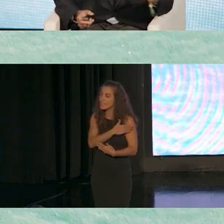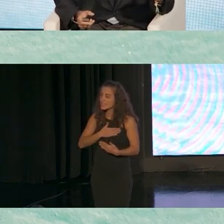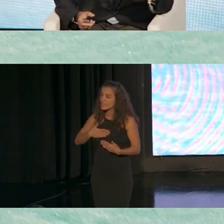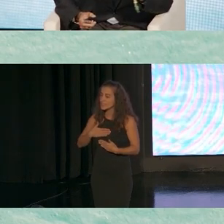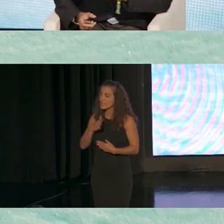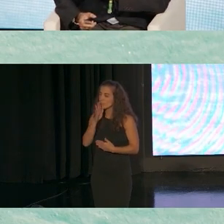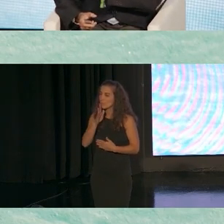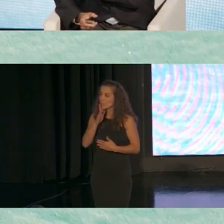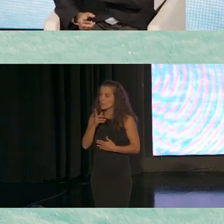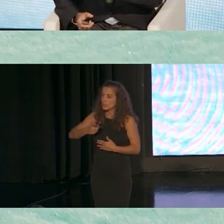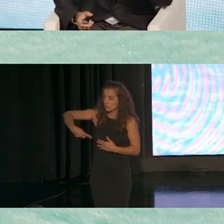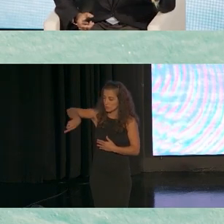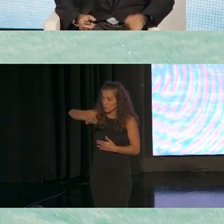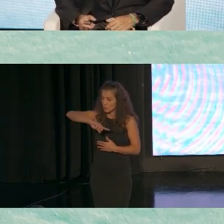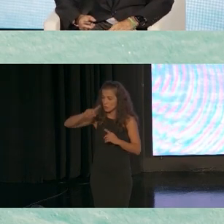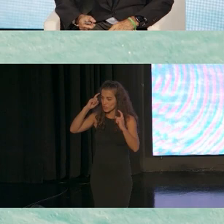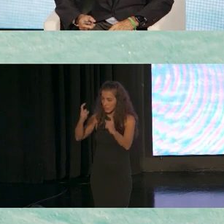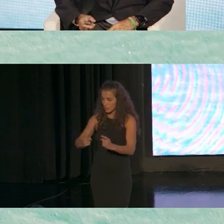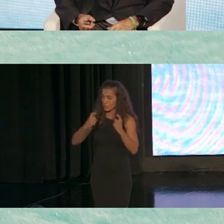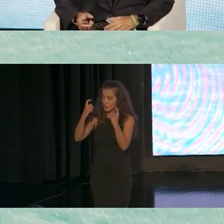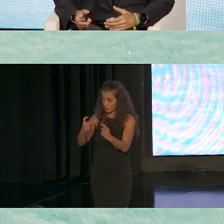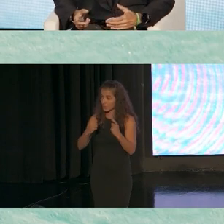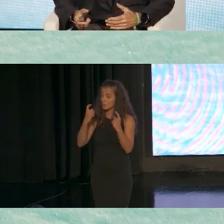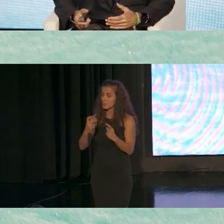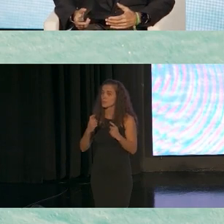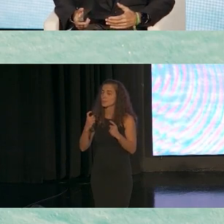ellos al esfuerzo de ellos